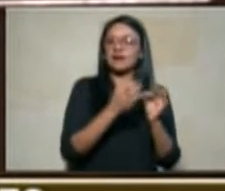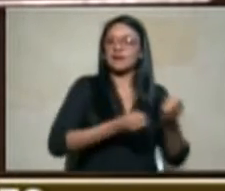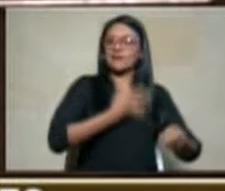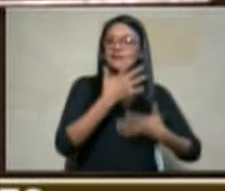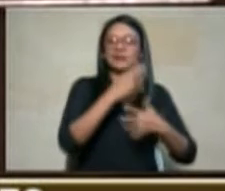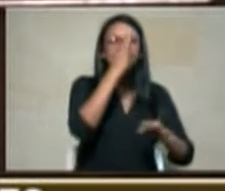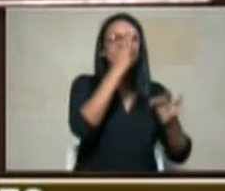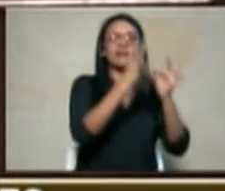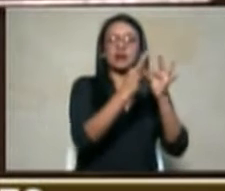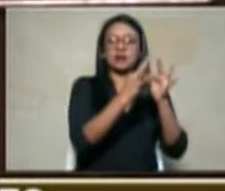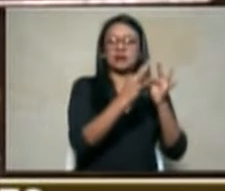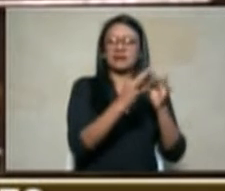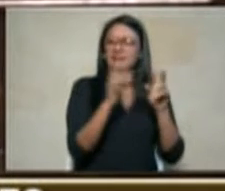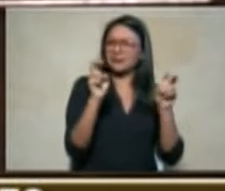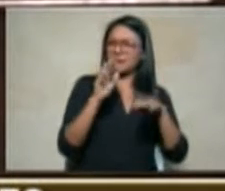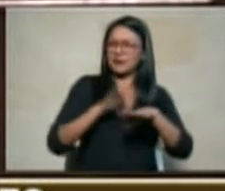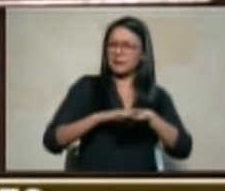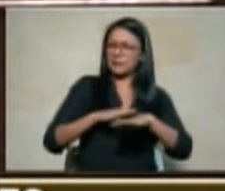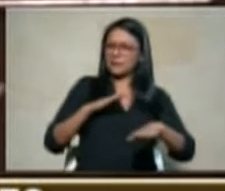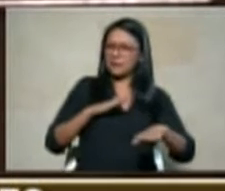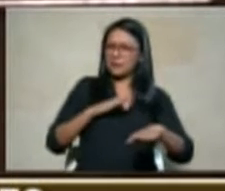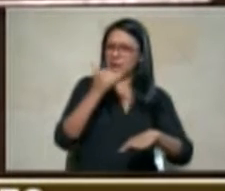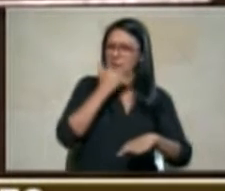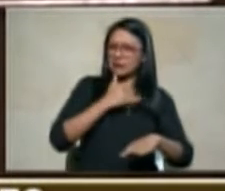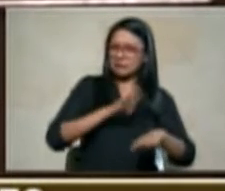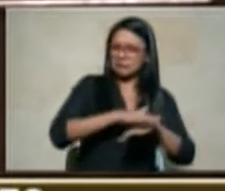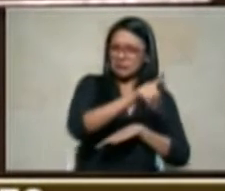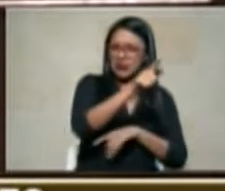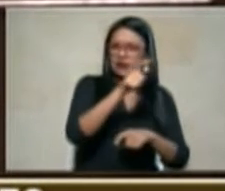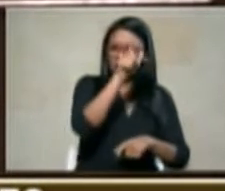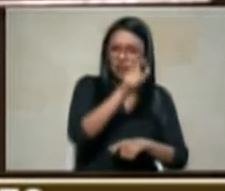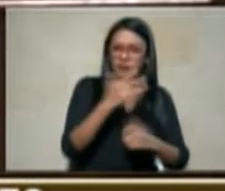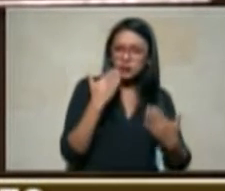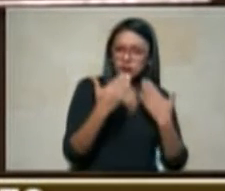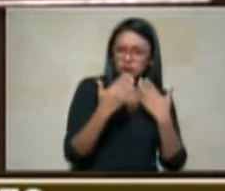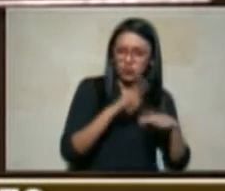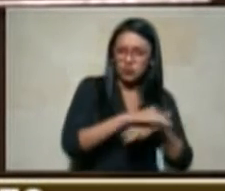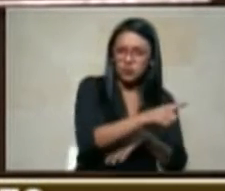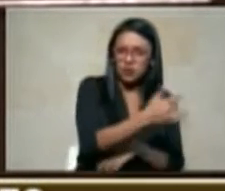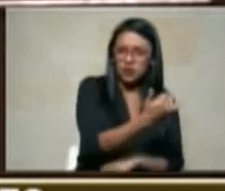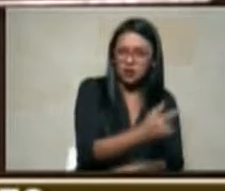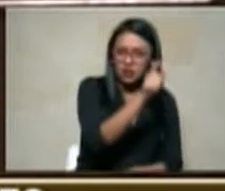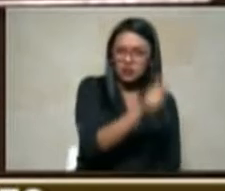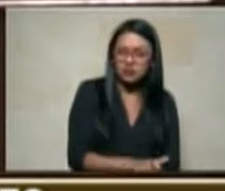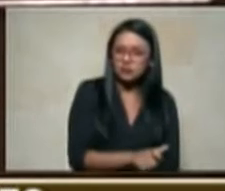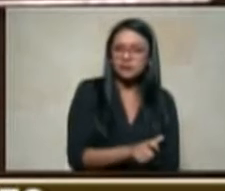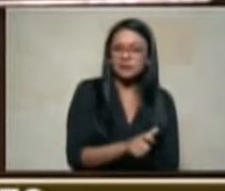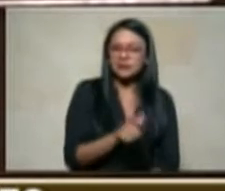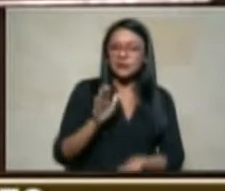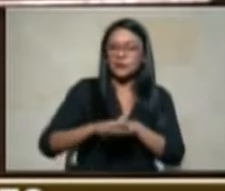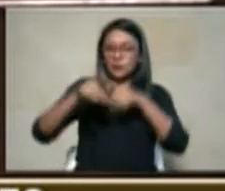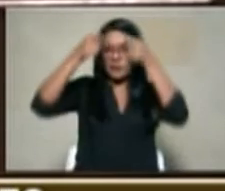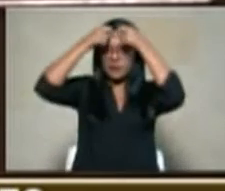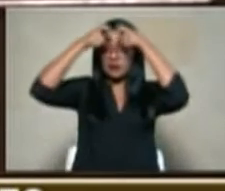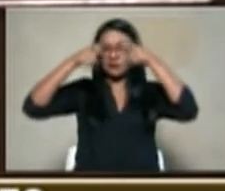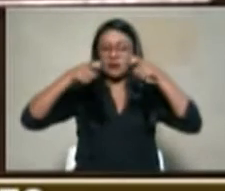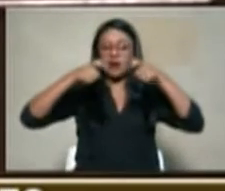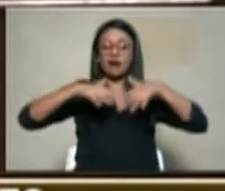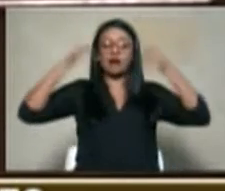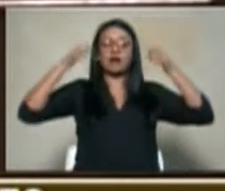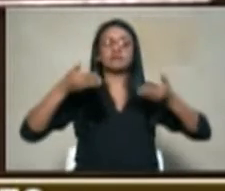Ese cuento de la culpa hay que quitárselo al campesino. Esa es una carga que él no tiene por qué llevar. La culpa del Estado no la tiene por qué cargar el